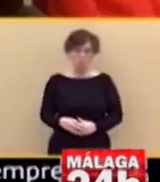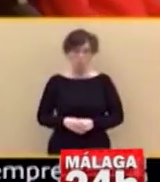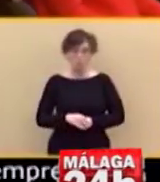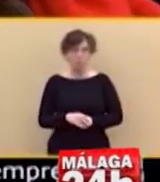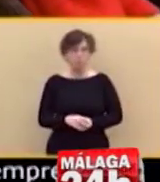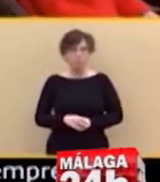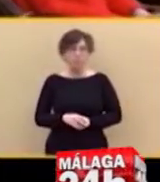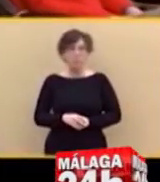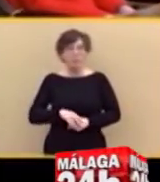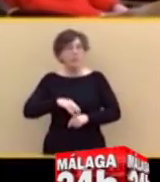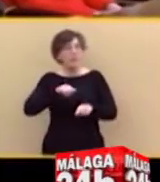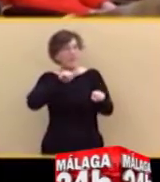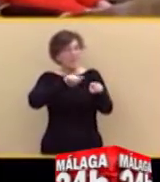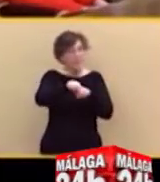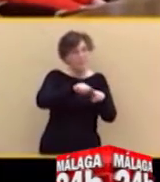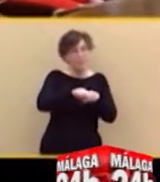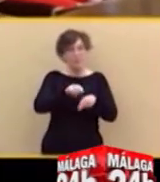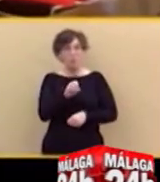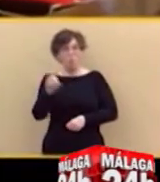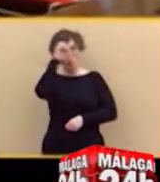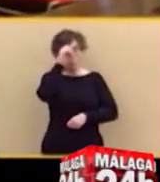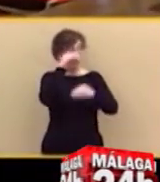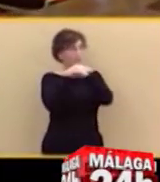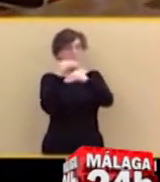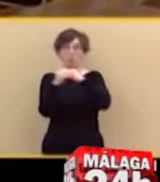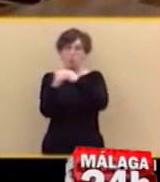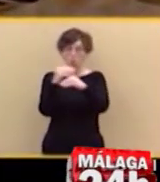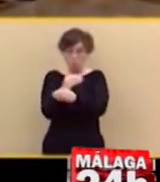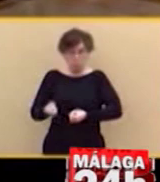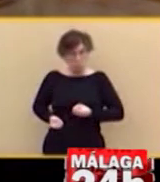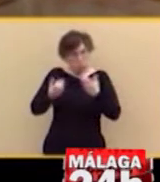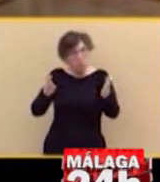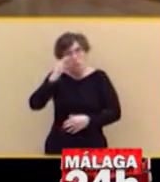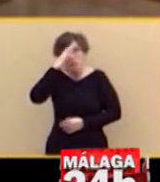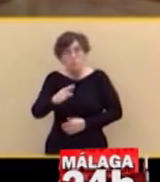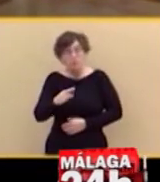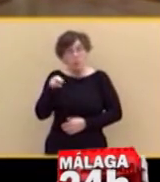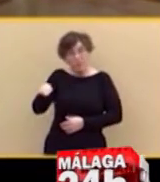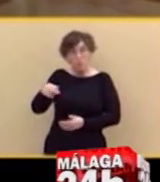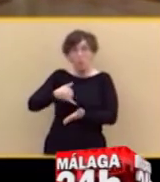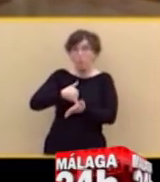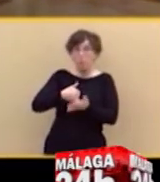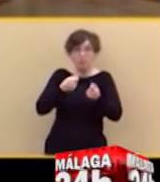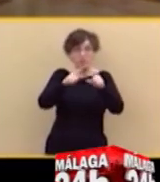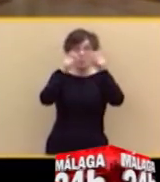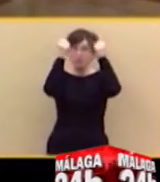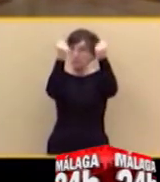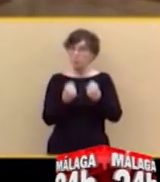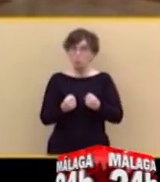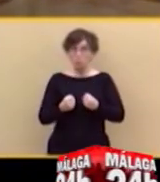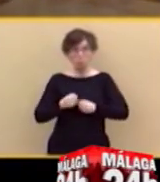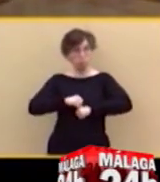la discrepancia, expresadas respetuosa y razonadamente, las que debilitan una institución firme